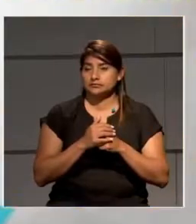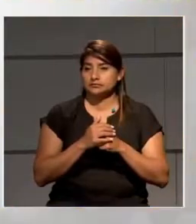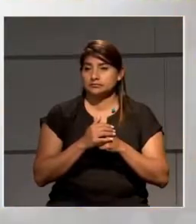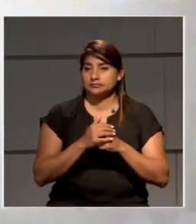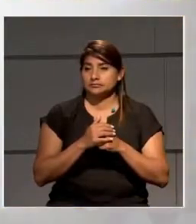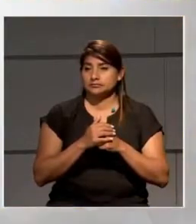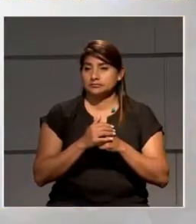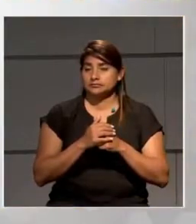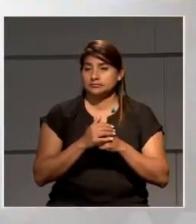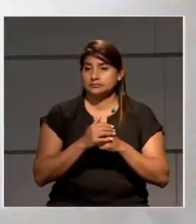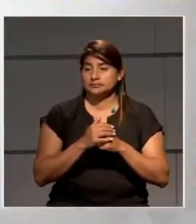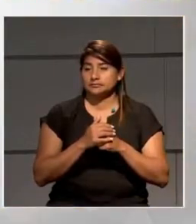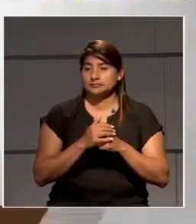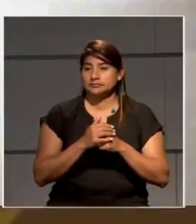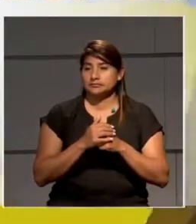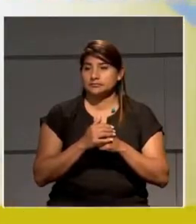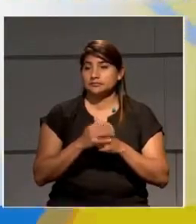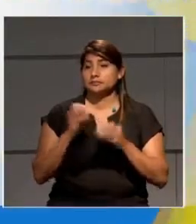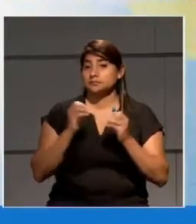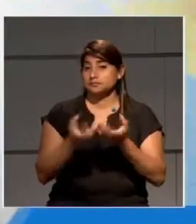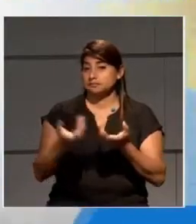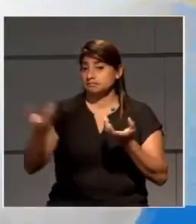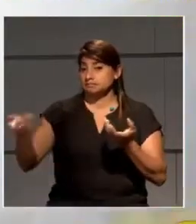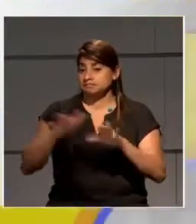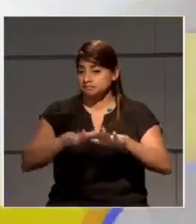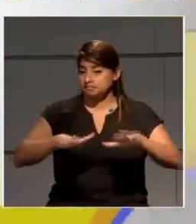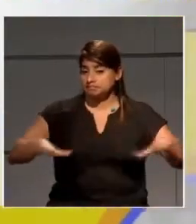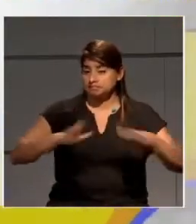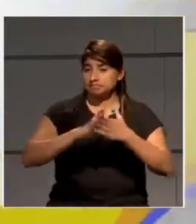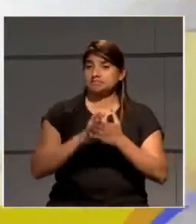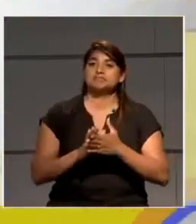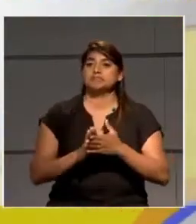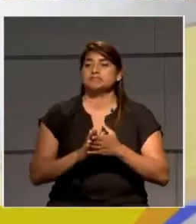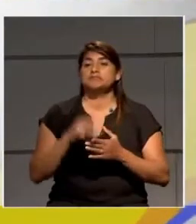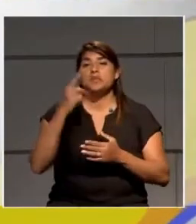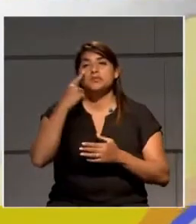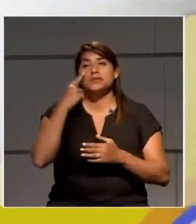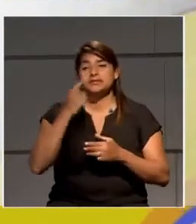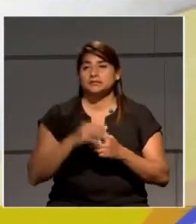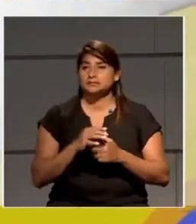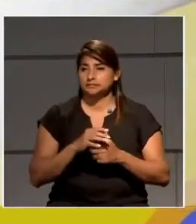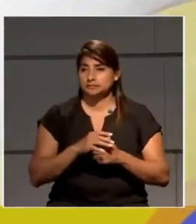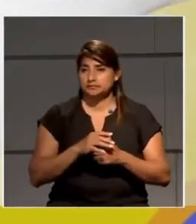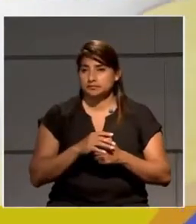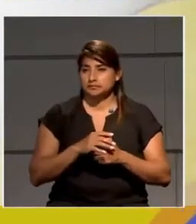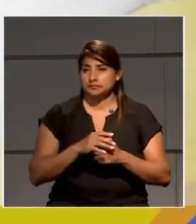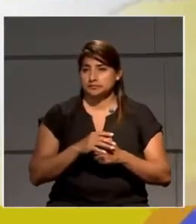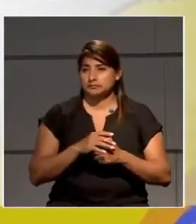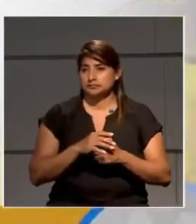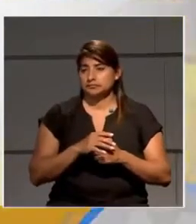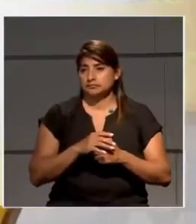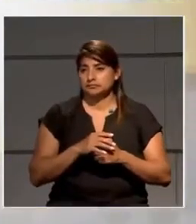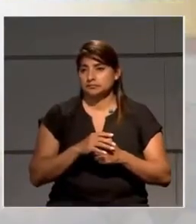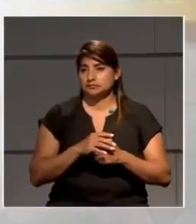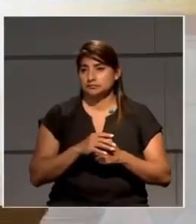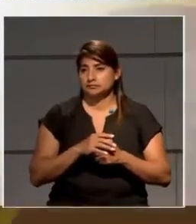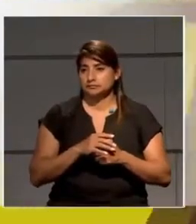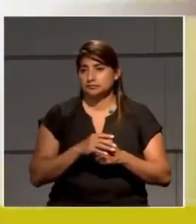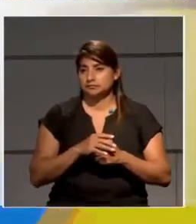Uh-huh. Pongo esto por allá. Vamos a ver. Oiga, Plup, a ver si ahora sí le gusta como suena.